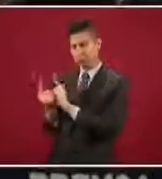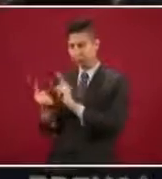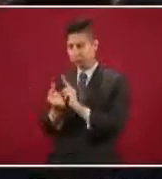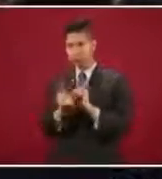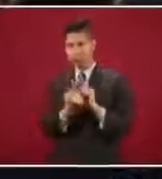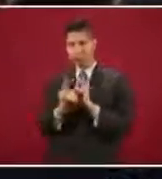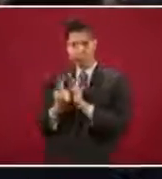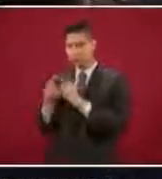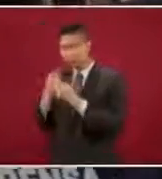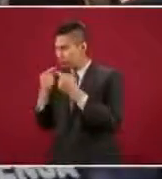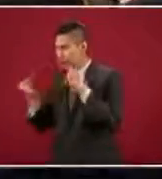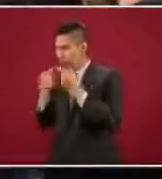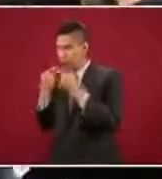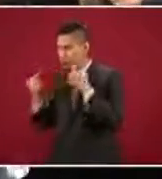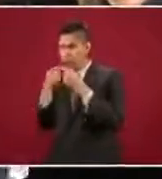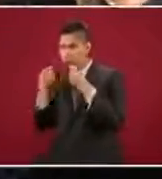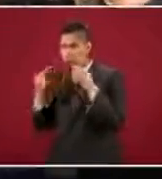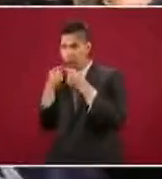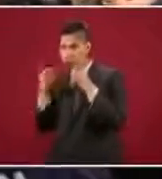Si